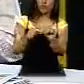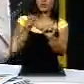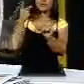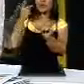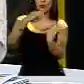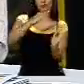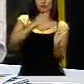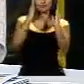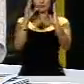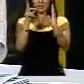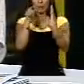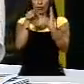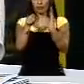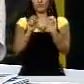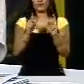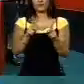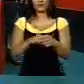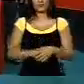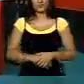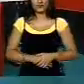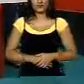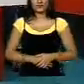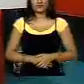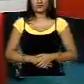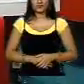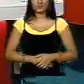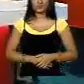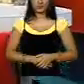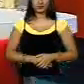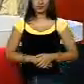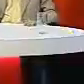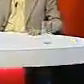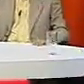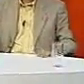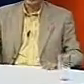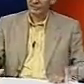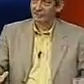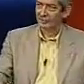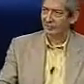segundo segmento de este programa. Pueblo